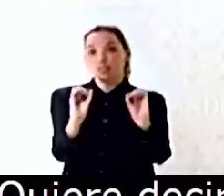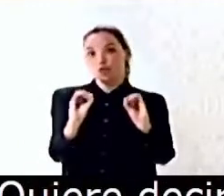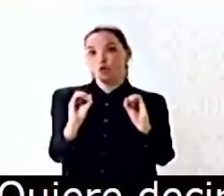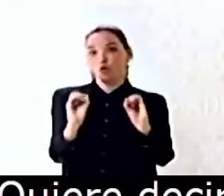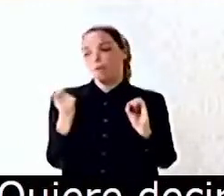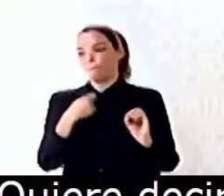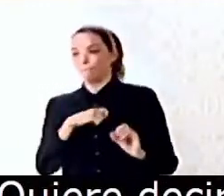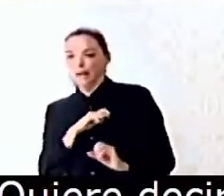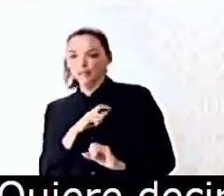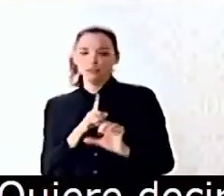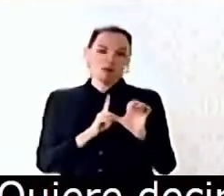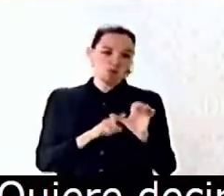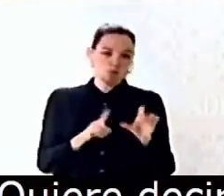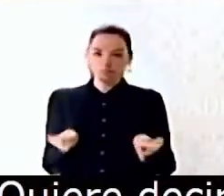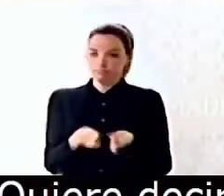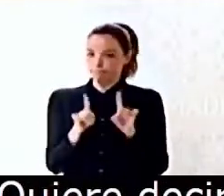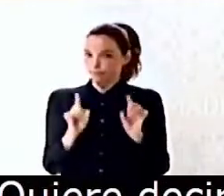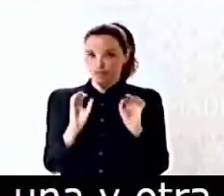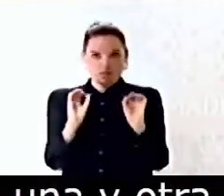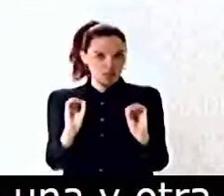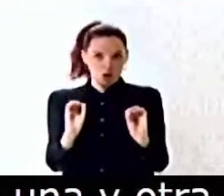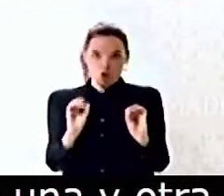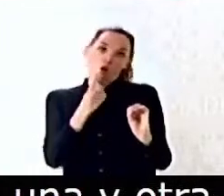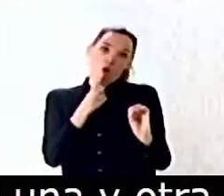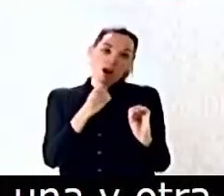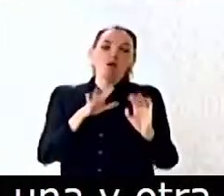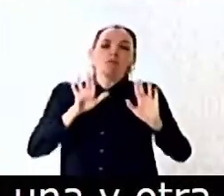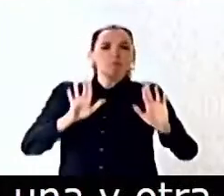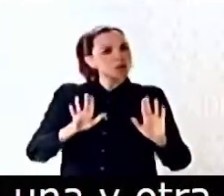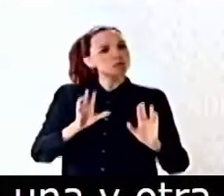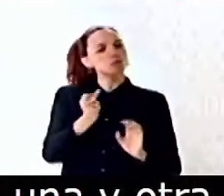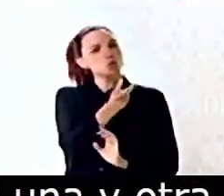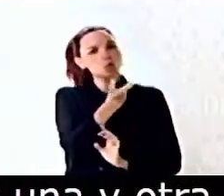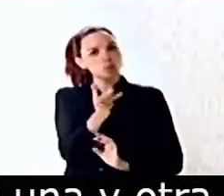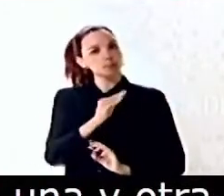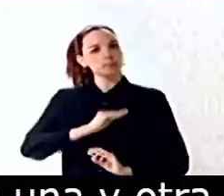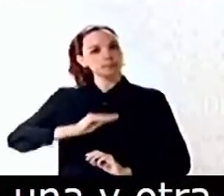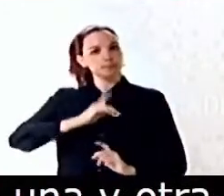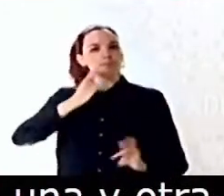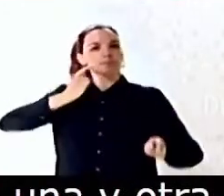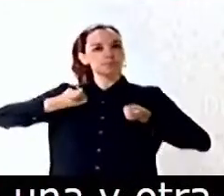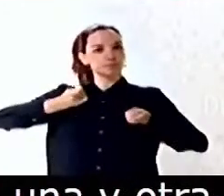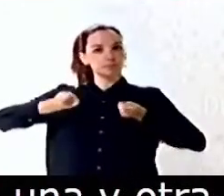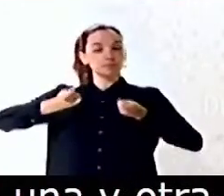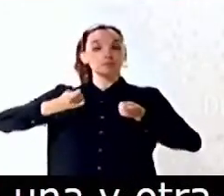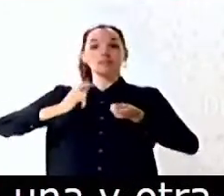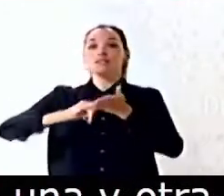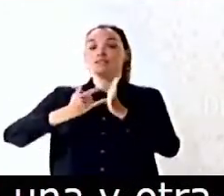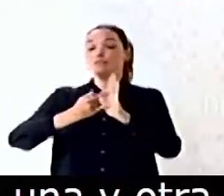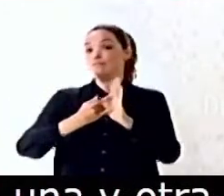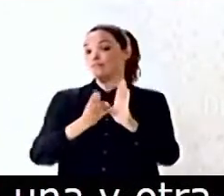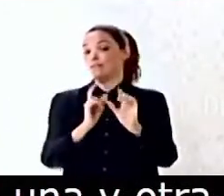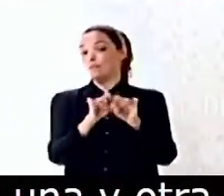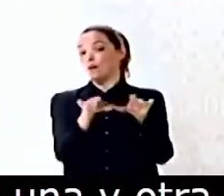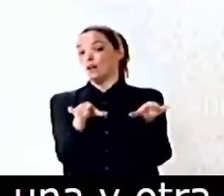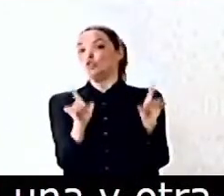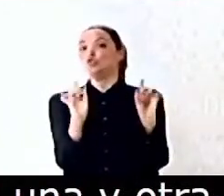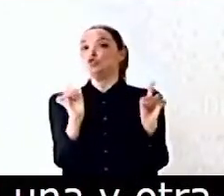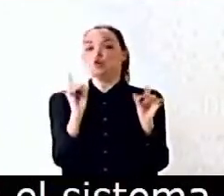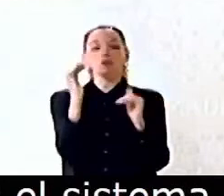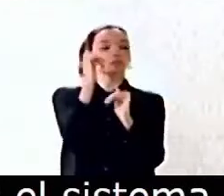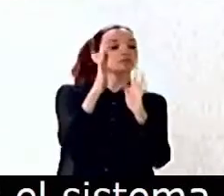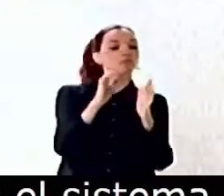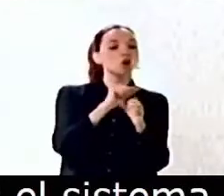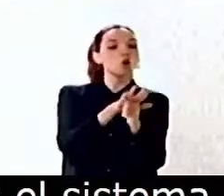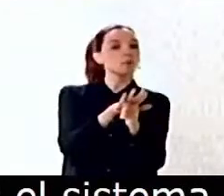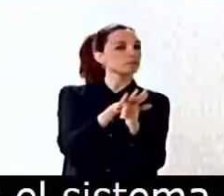otra, pero sin duda ninguna son cifras muy controlables que nos está permitiendo que el sistema sanitario no solo atienda a COVID, sino